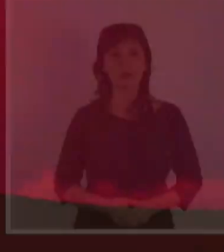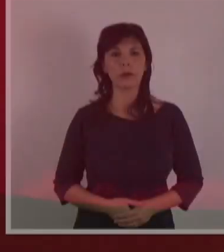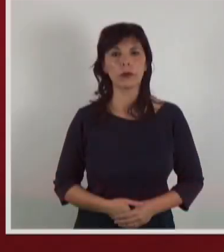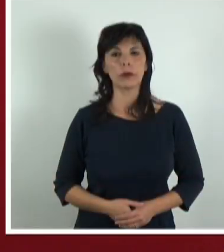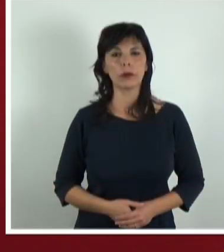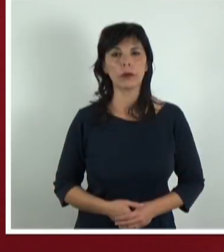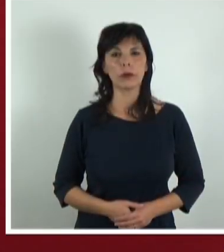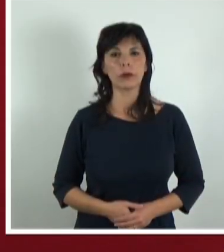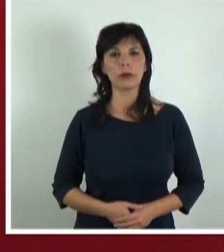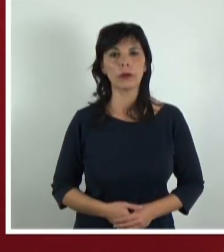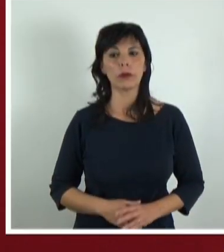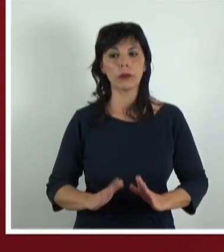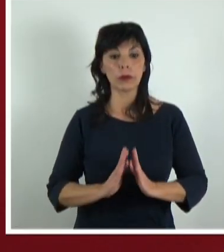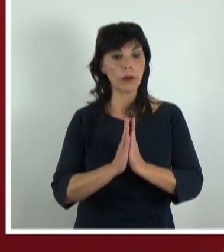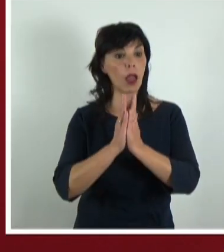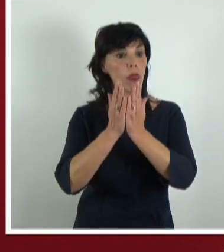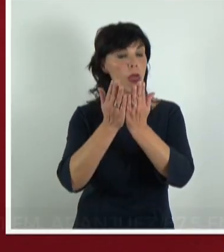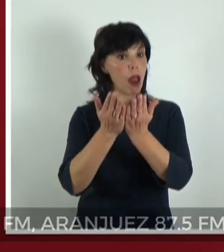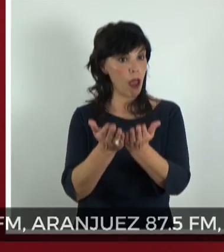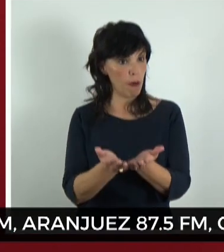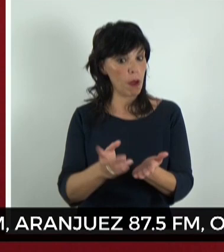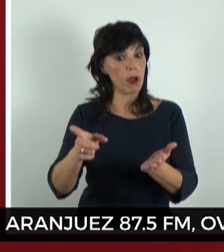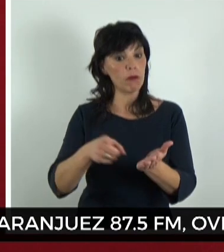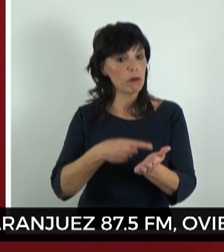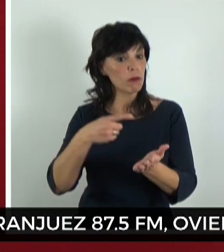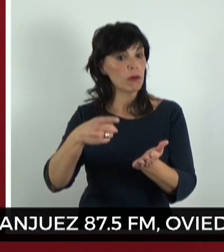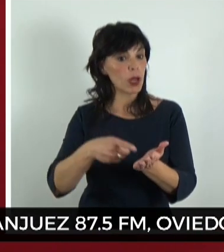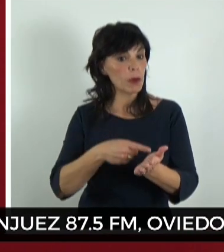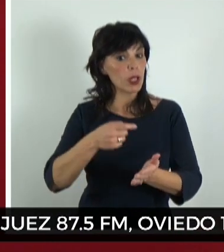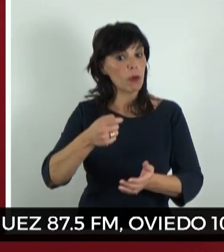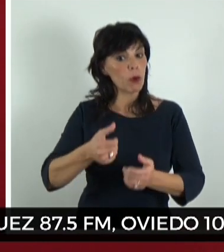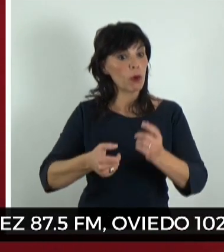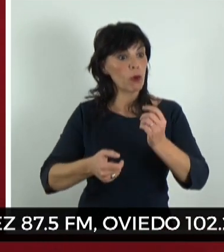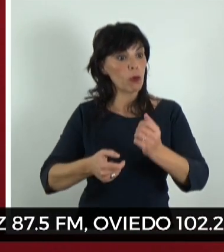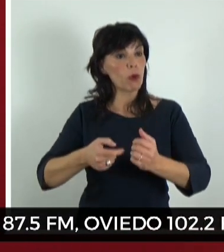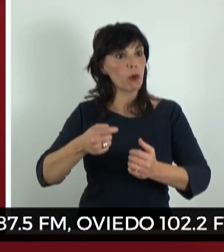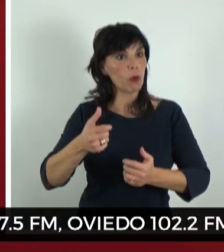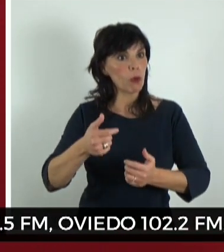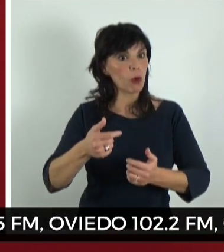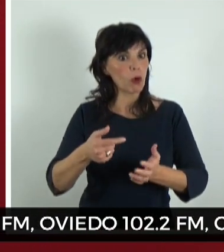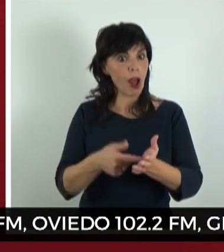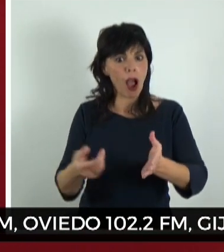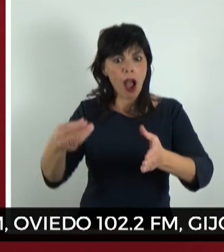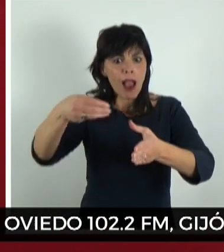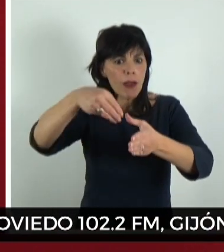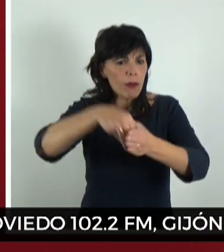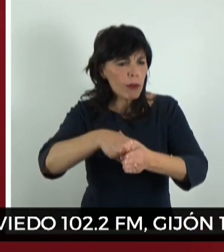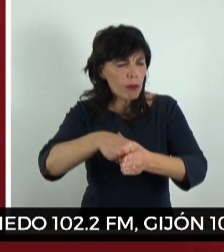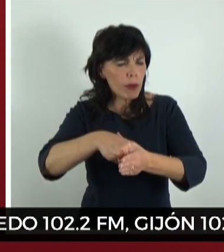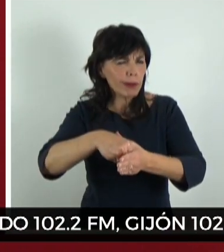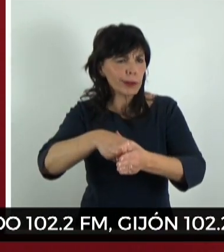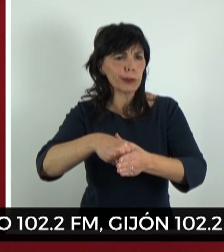En pocos capítulos de la Biblia encontramos tantas veces esa palabra,